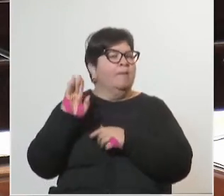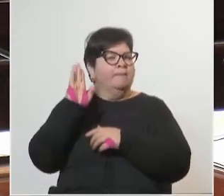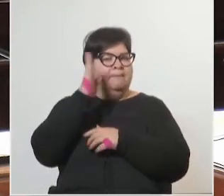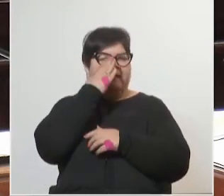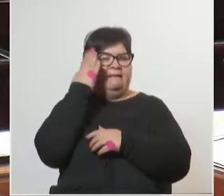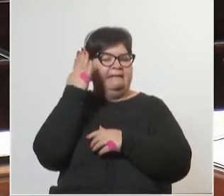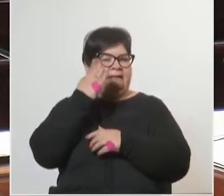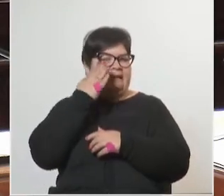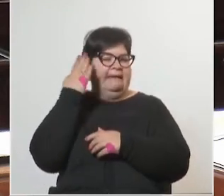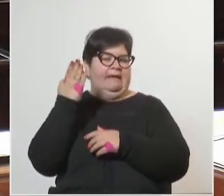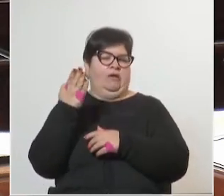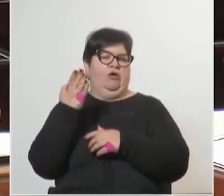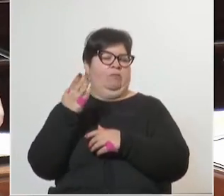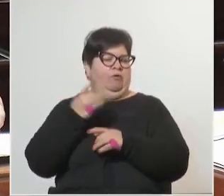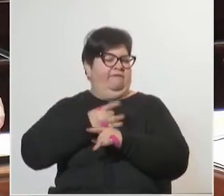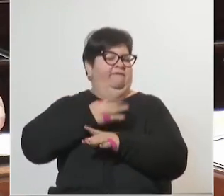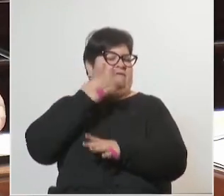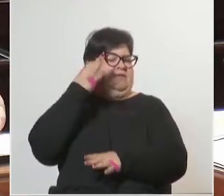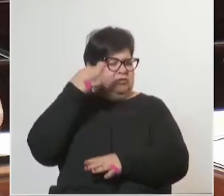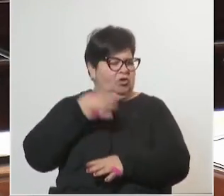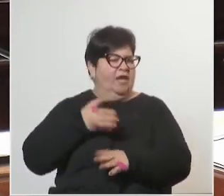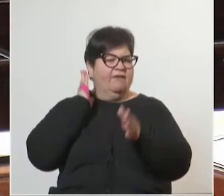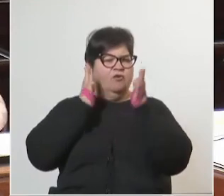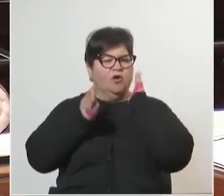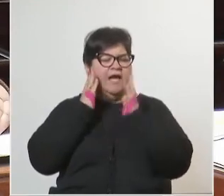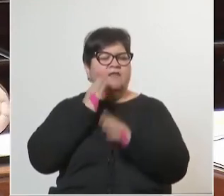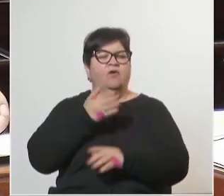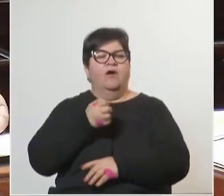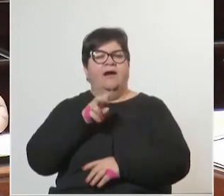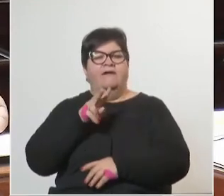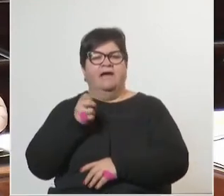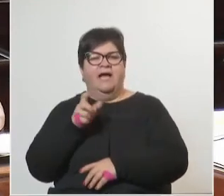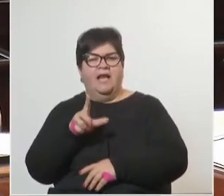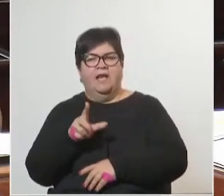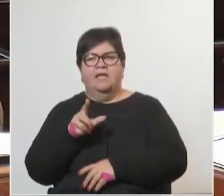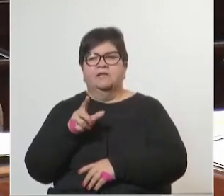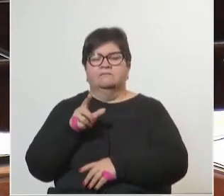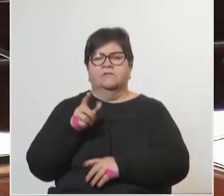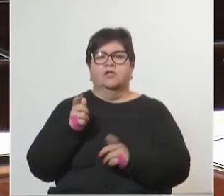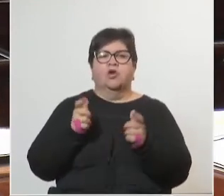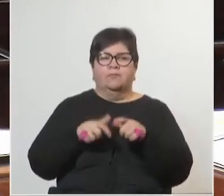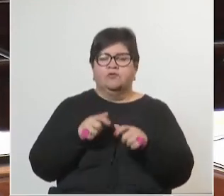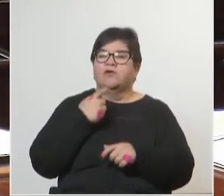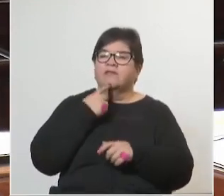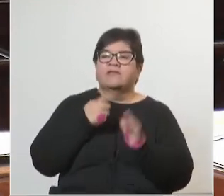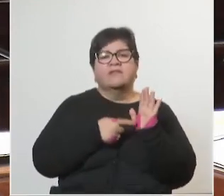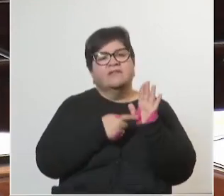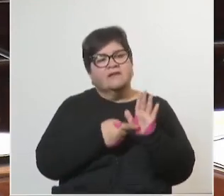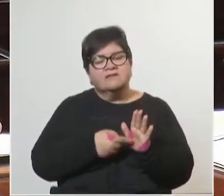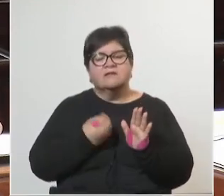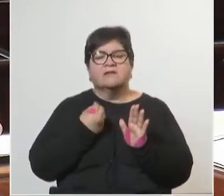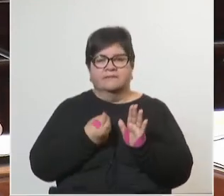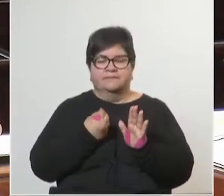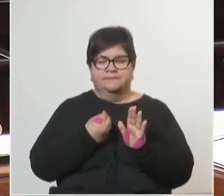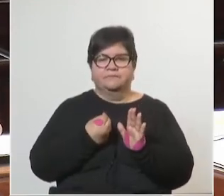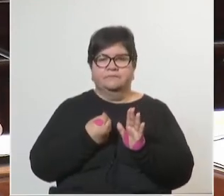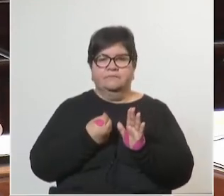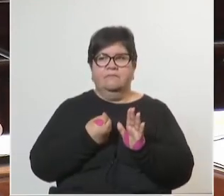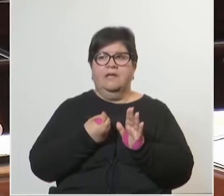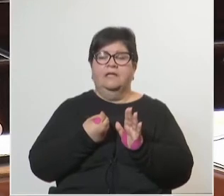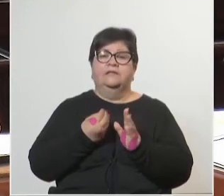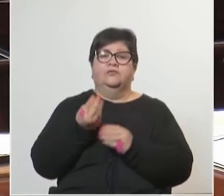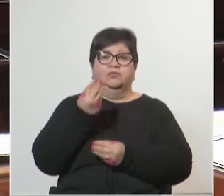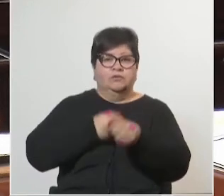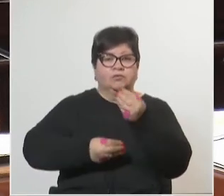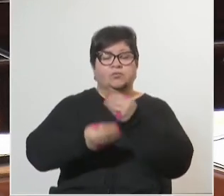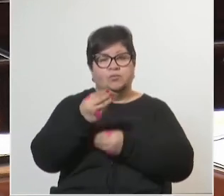profesional, como el doctor Aval. ¿Qué dice el doctor Aval? ¿Qué dijo en comisión el doctor Aval? Por un lado, se propone sustituir la pena